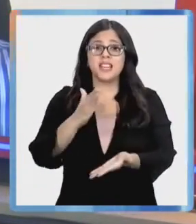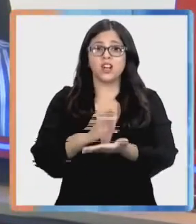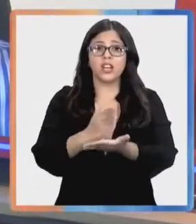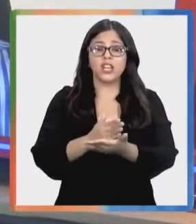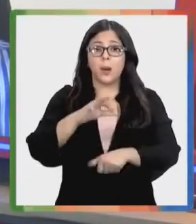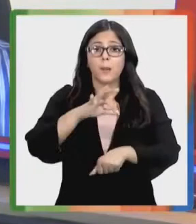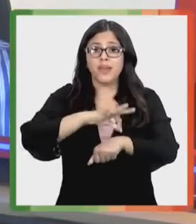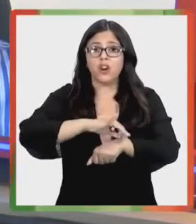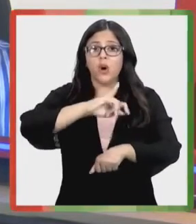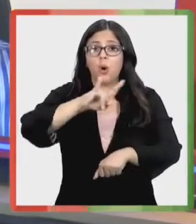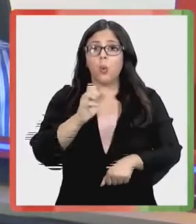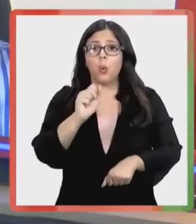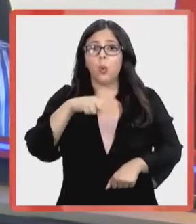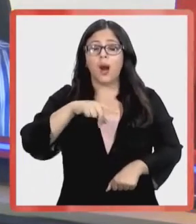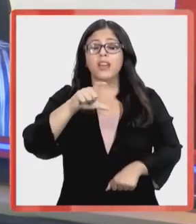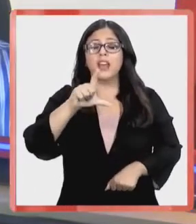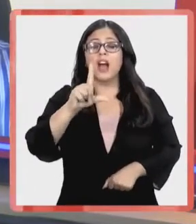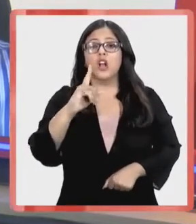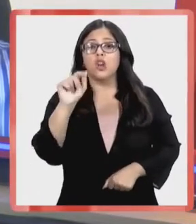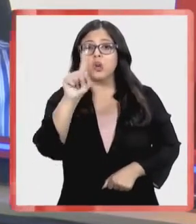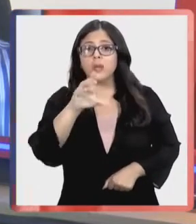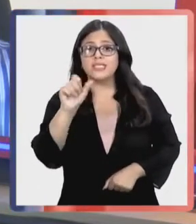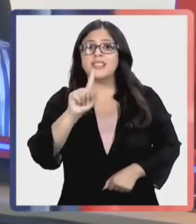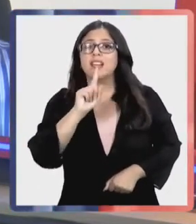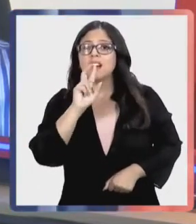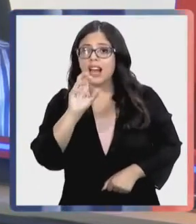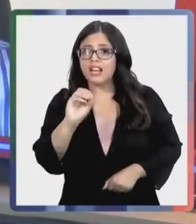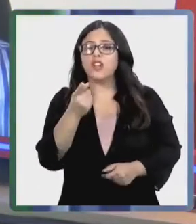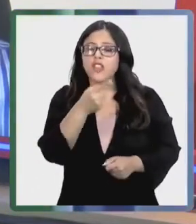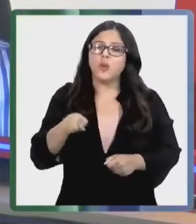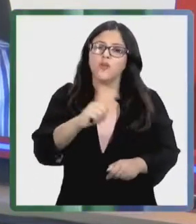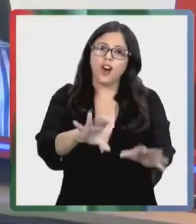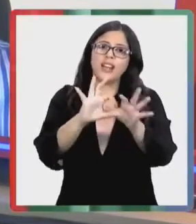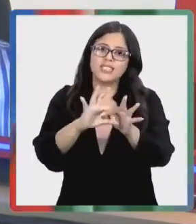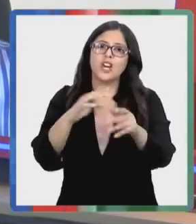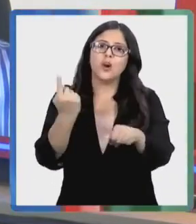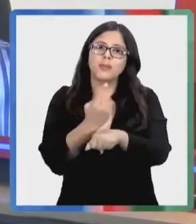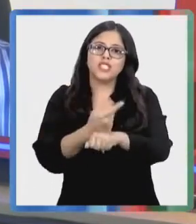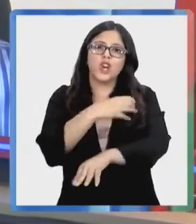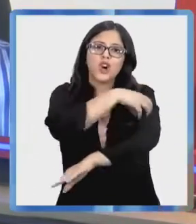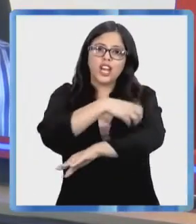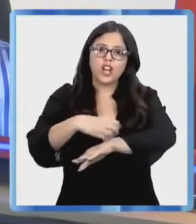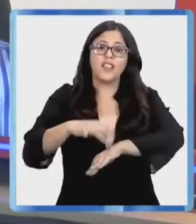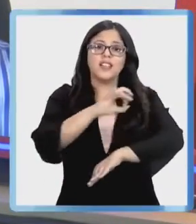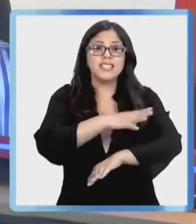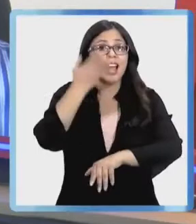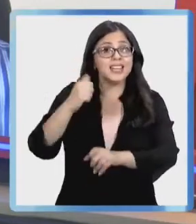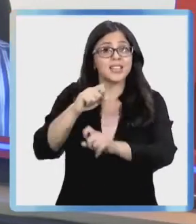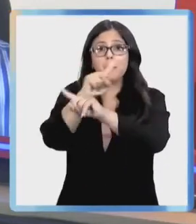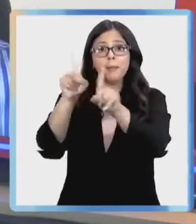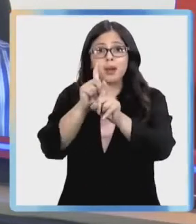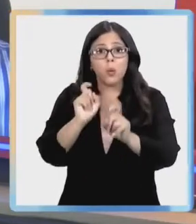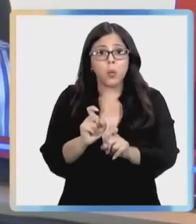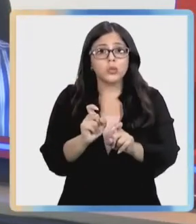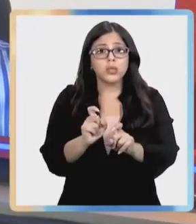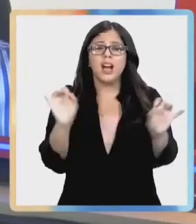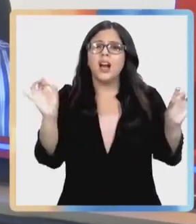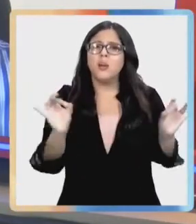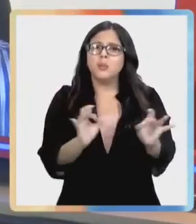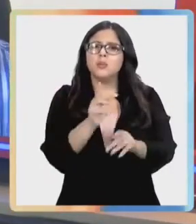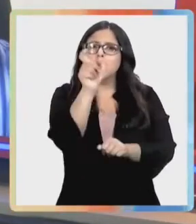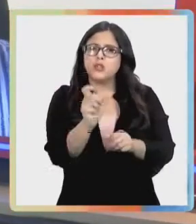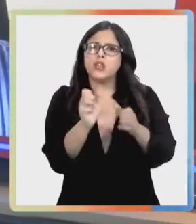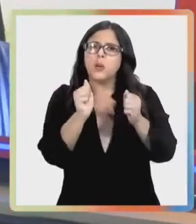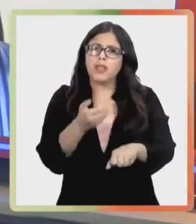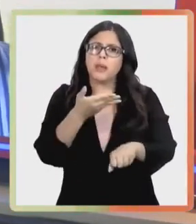Juan Luis Castro. Está con nosotros. Le doy las gracias nuevamente por esta conversación con los canales de las regiones de Chile. Y le dejé planteada una pregunta. ¿Alguien podría